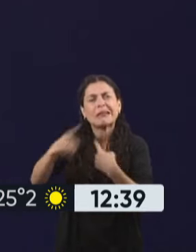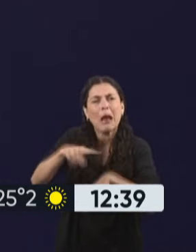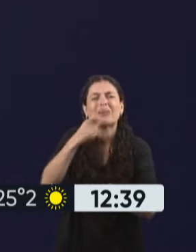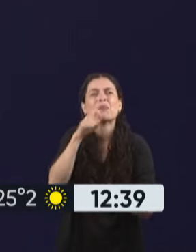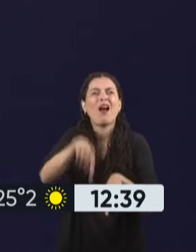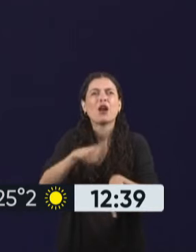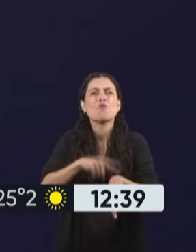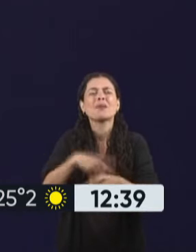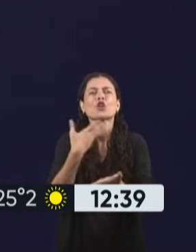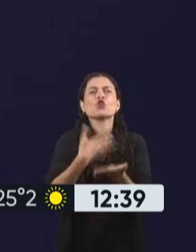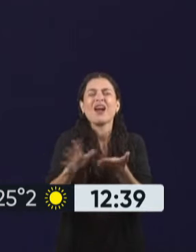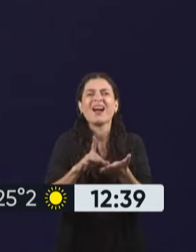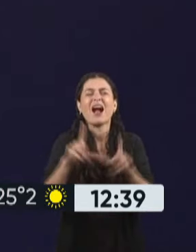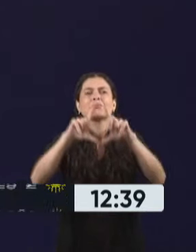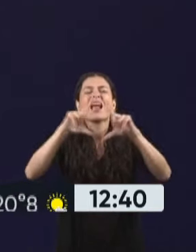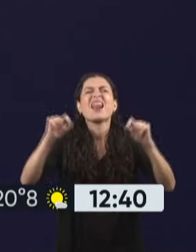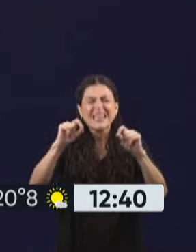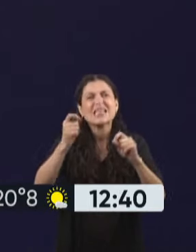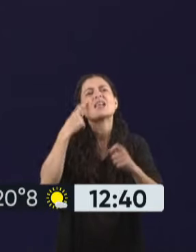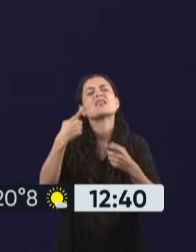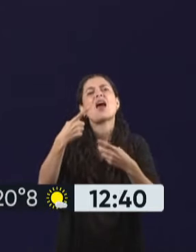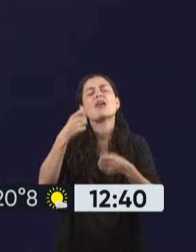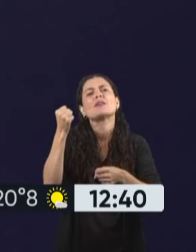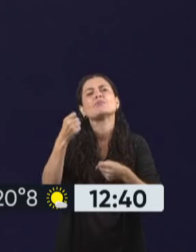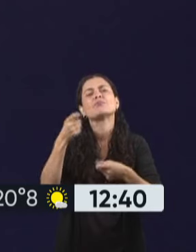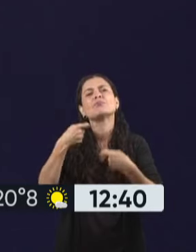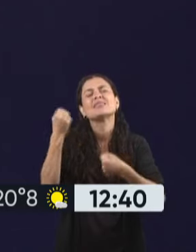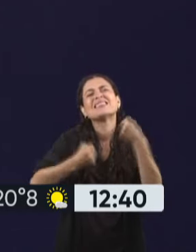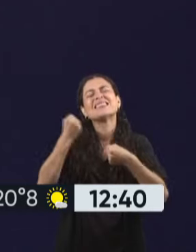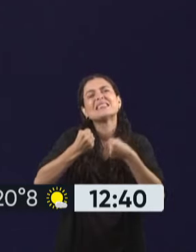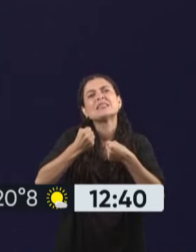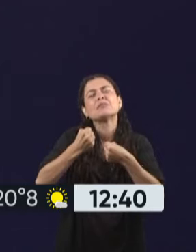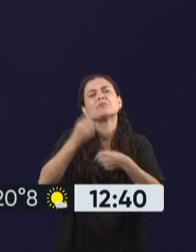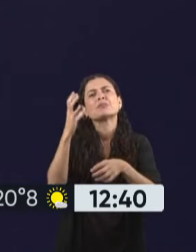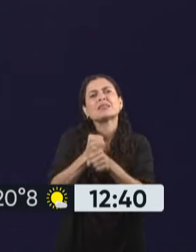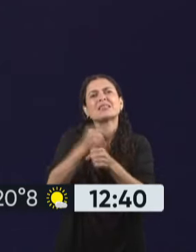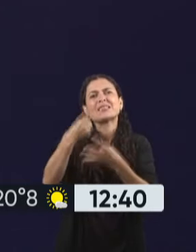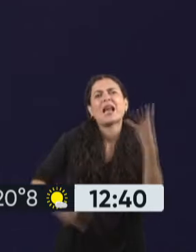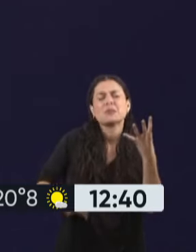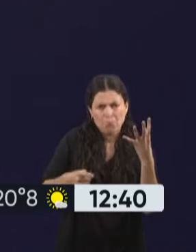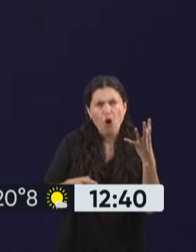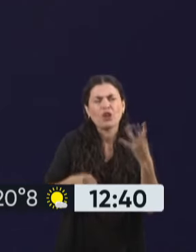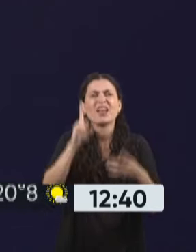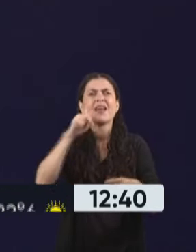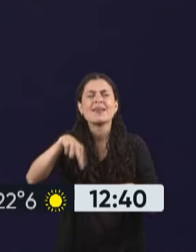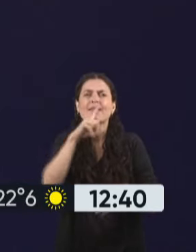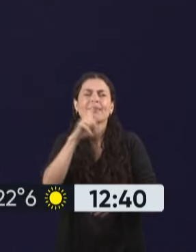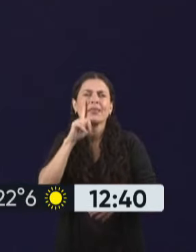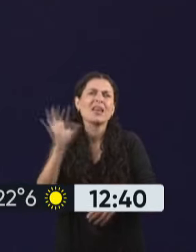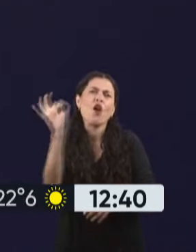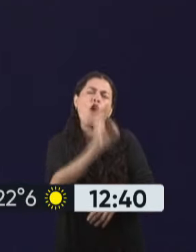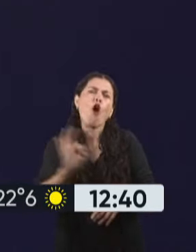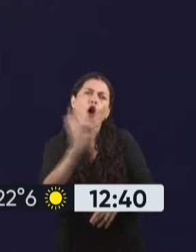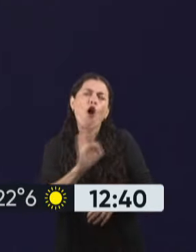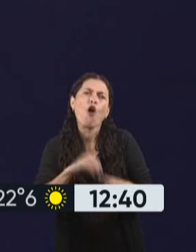ejemplo, la Licencia Nacional de Transporte Interjurisdiccional, conocida como LINTI, o el famoso, o llamada